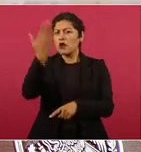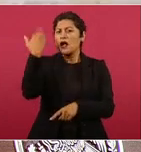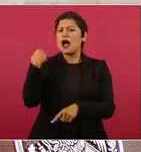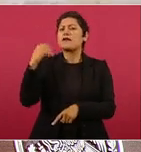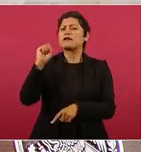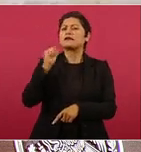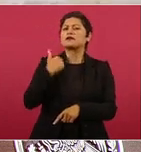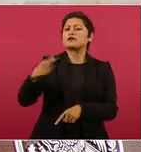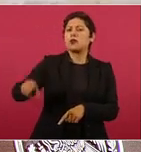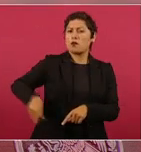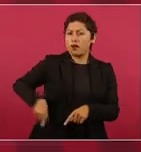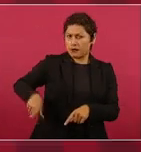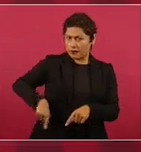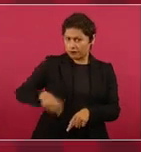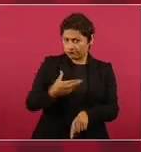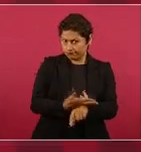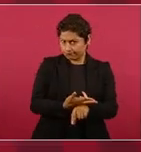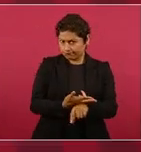De modo que